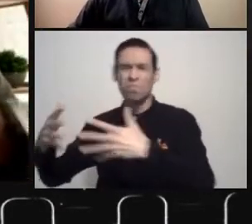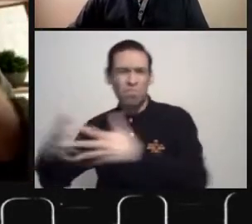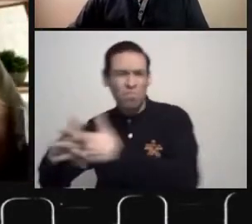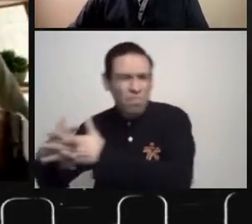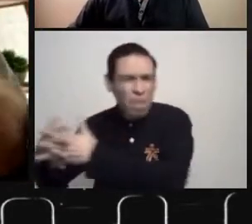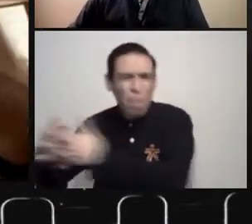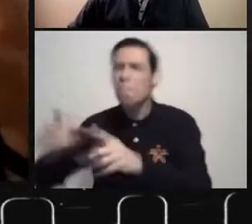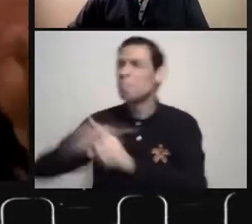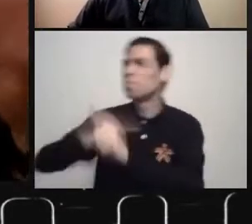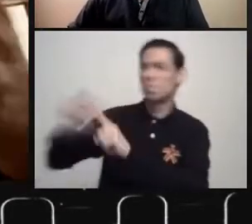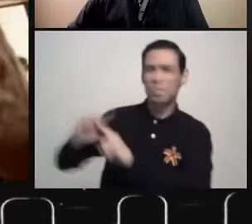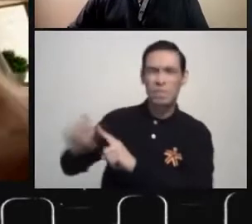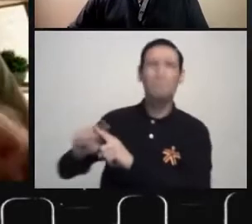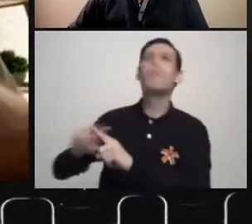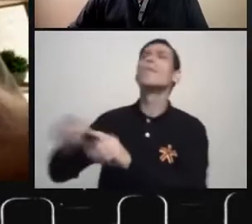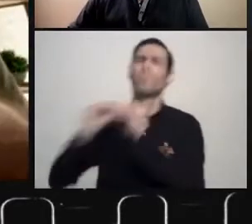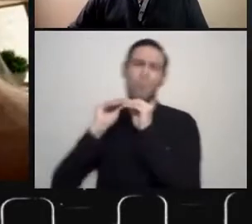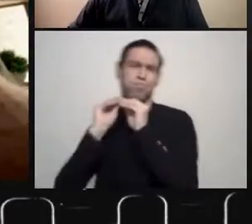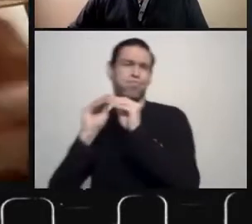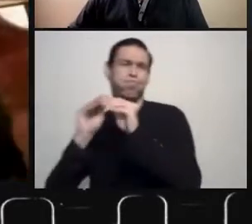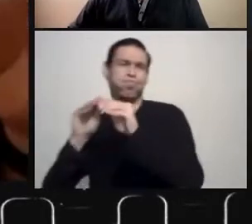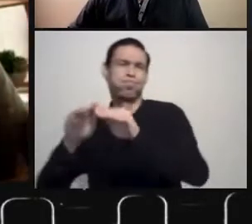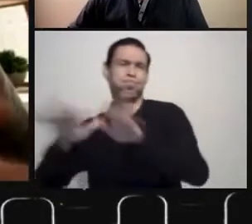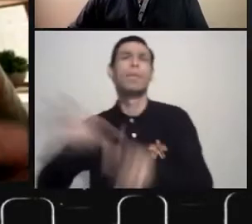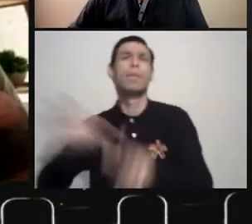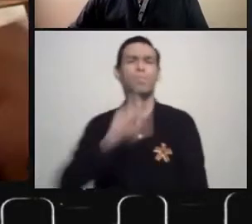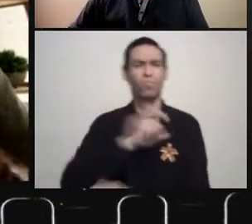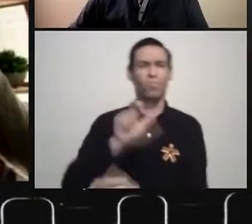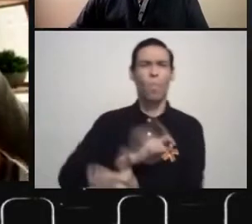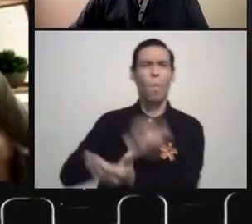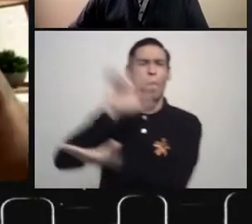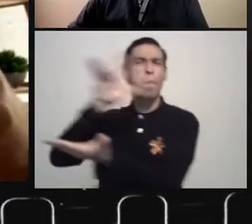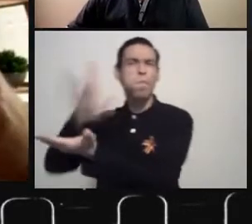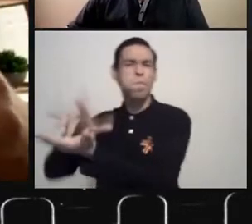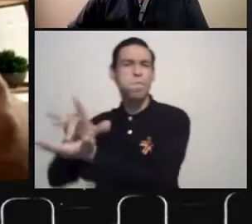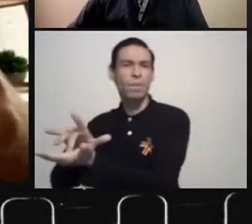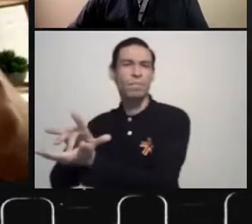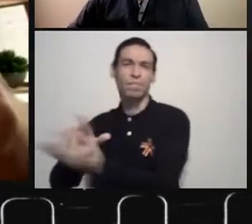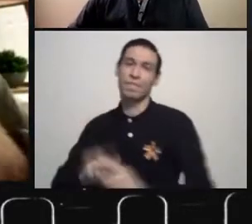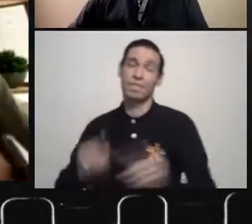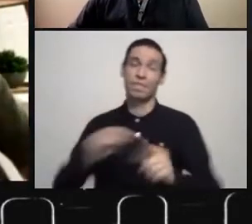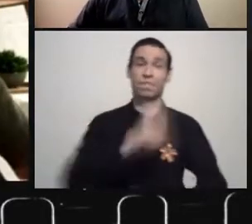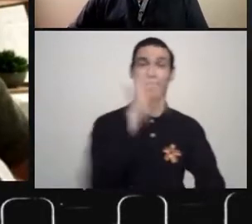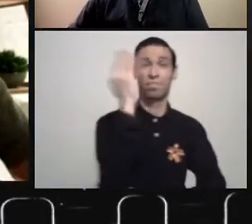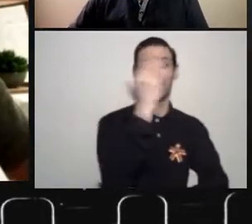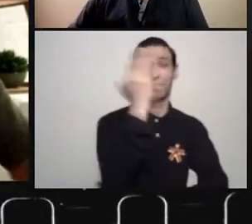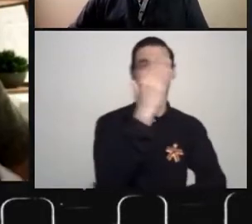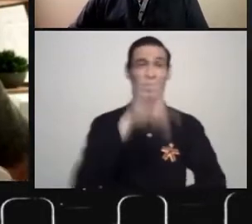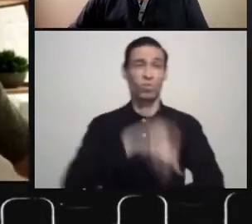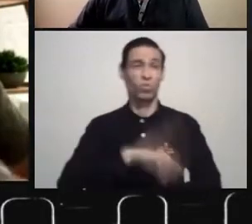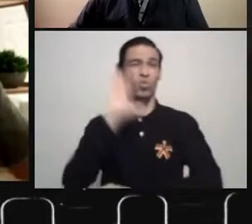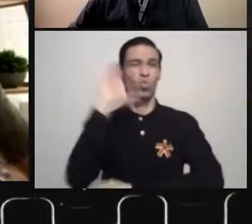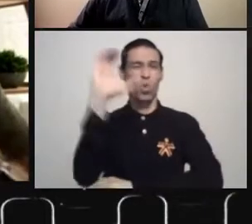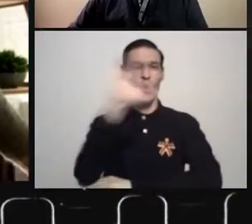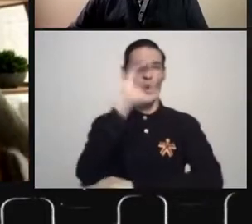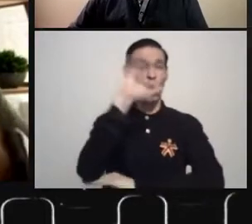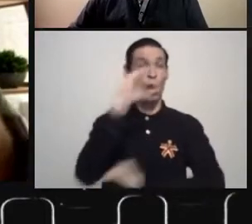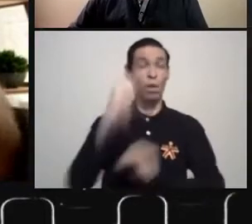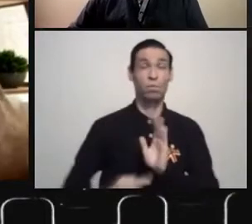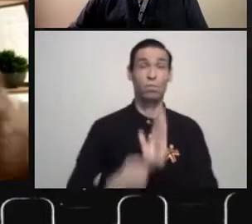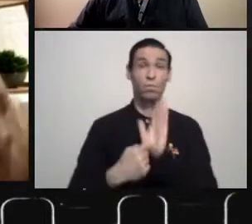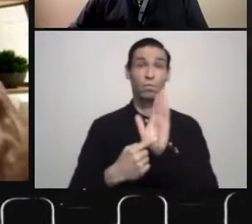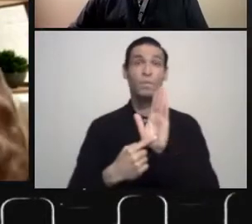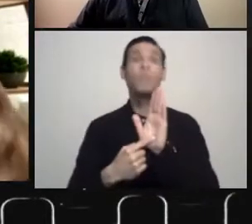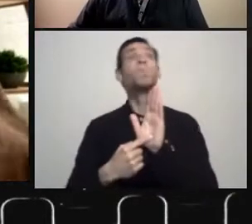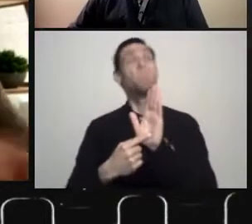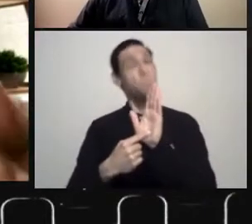publicitarse y la gente tendrá esa cercanía por otros lados, pero no pasa lo mismo con el cine colombiano. Entonces creo que este circuito es bastante interesante